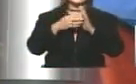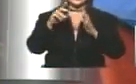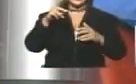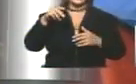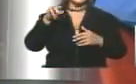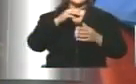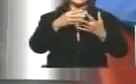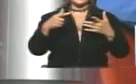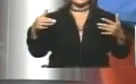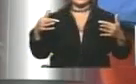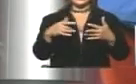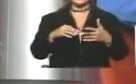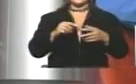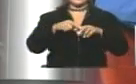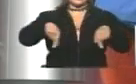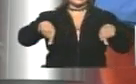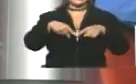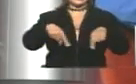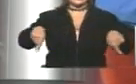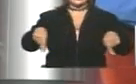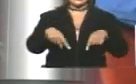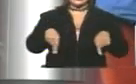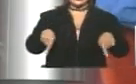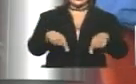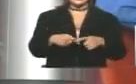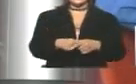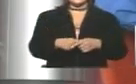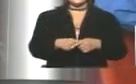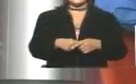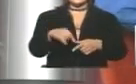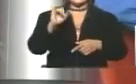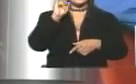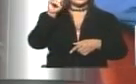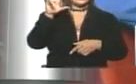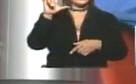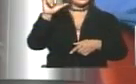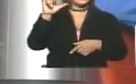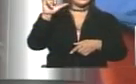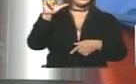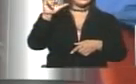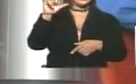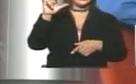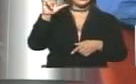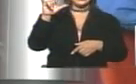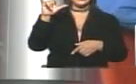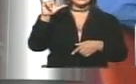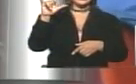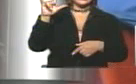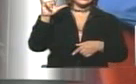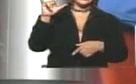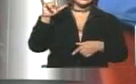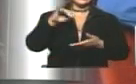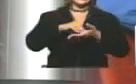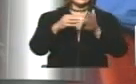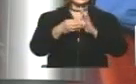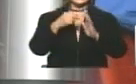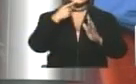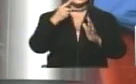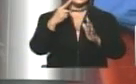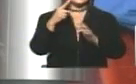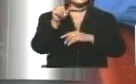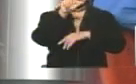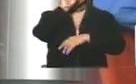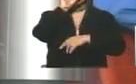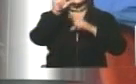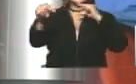precisamente, en Intriga o Instagram. Es Adrián Oscar Lista, al igual que